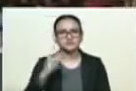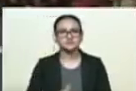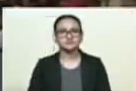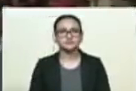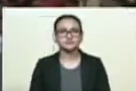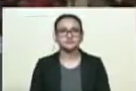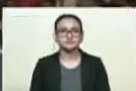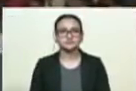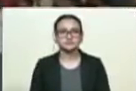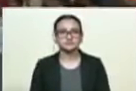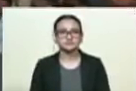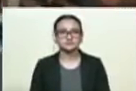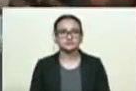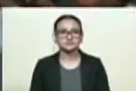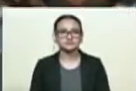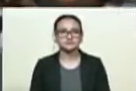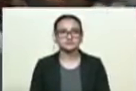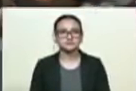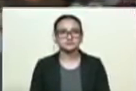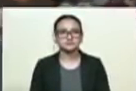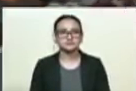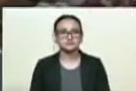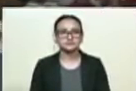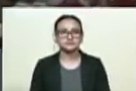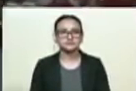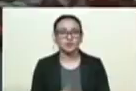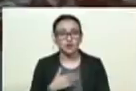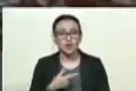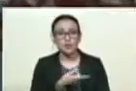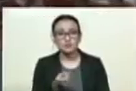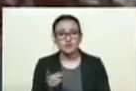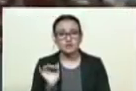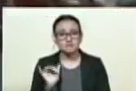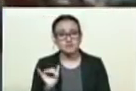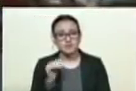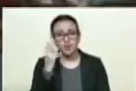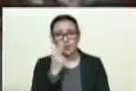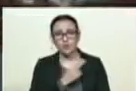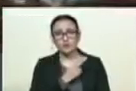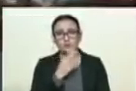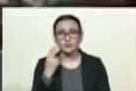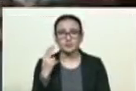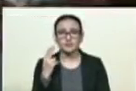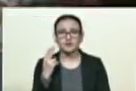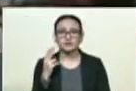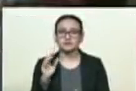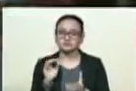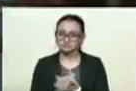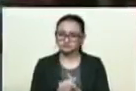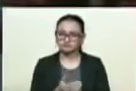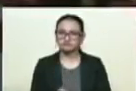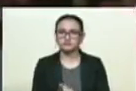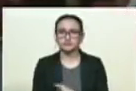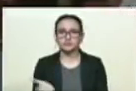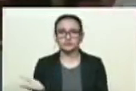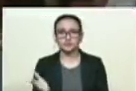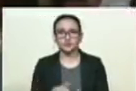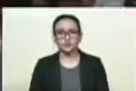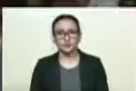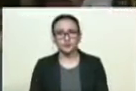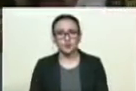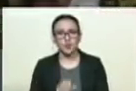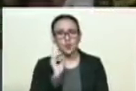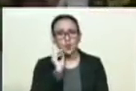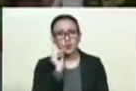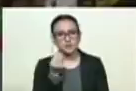Yo quiero que ustedes se comprometan, compañeros, compañeras, la